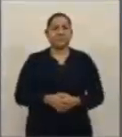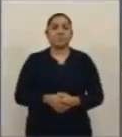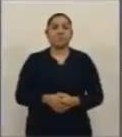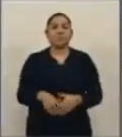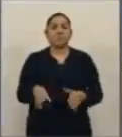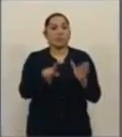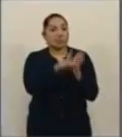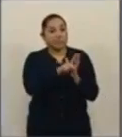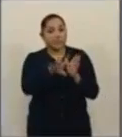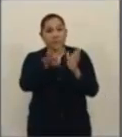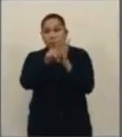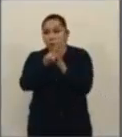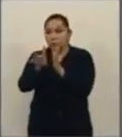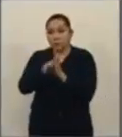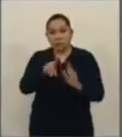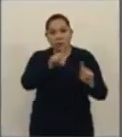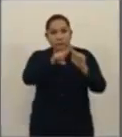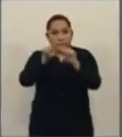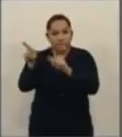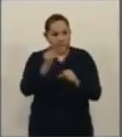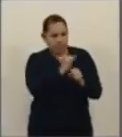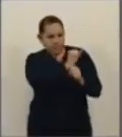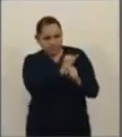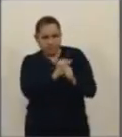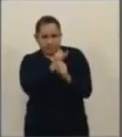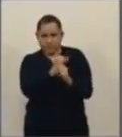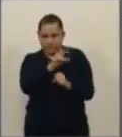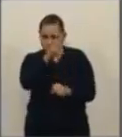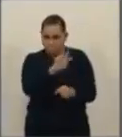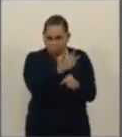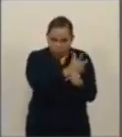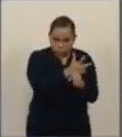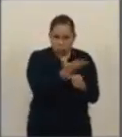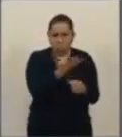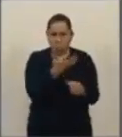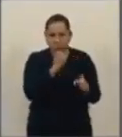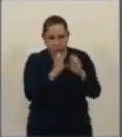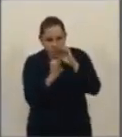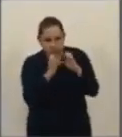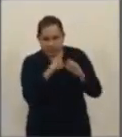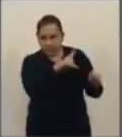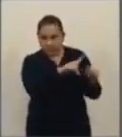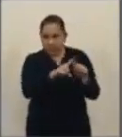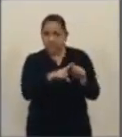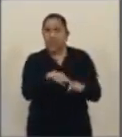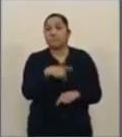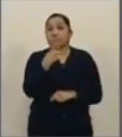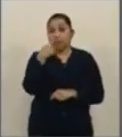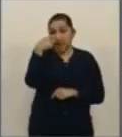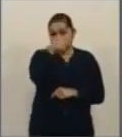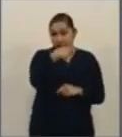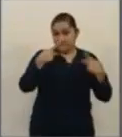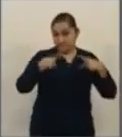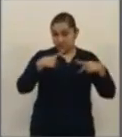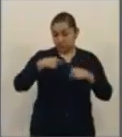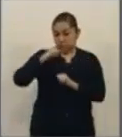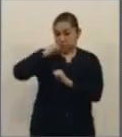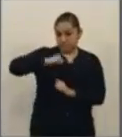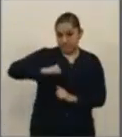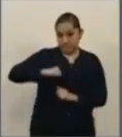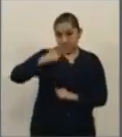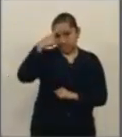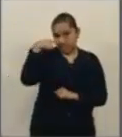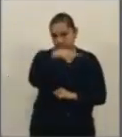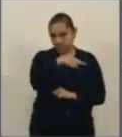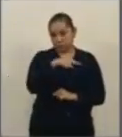periodísticas sustentadas verbal y documentalmente, el encargado de la investigación sobre el actuar del responsable de la oficina de la Agencia